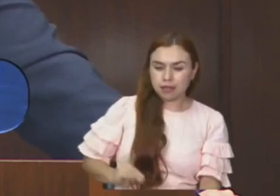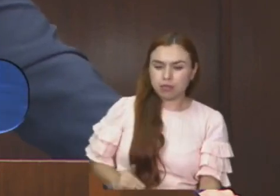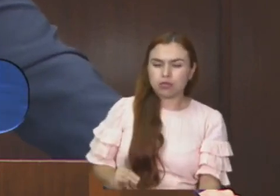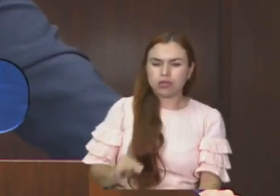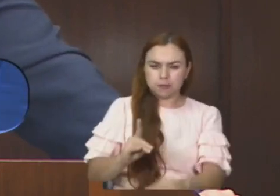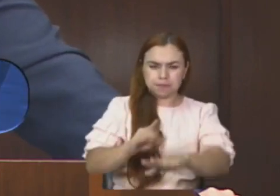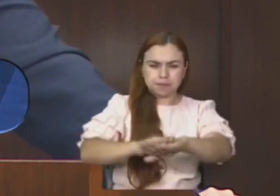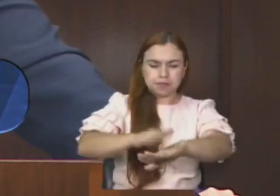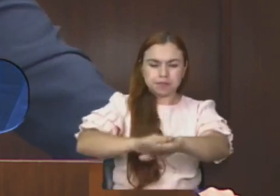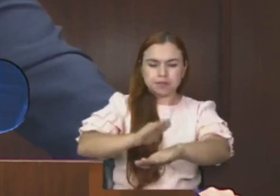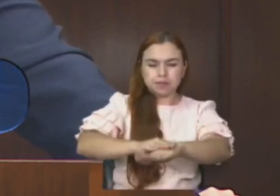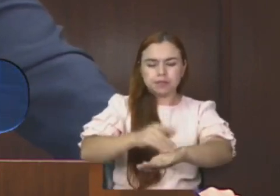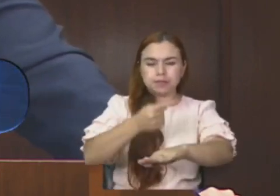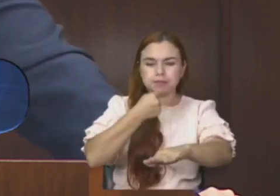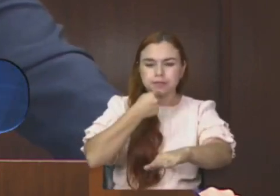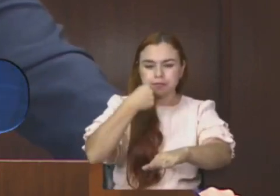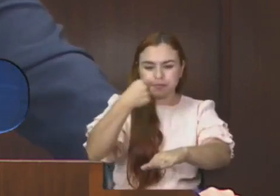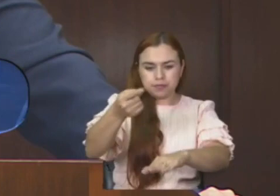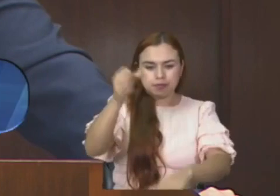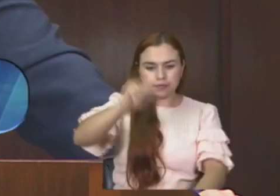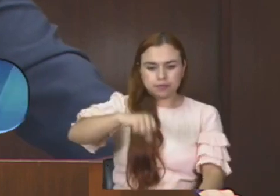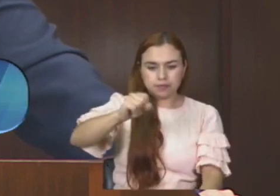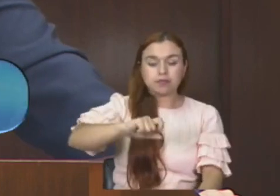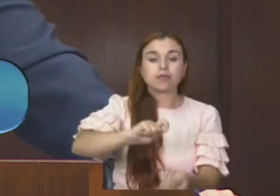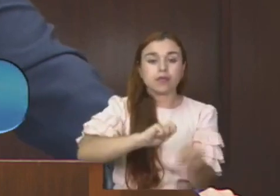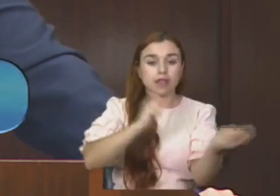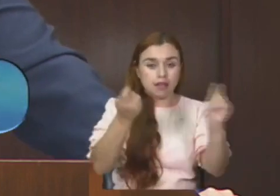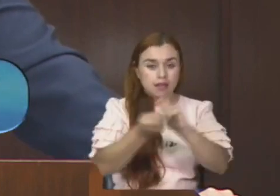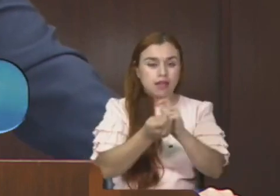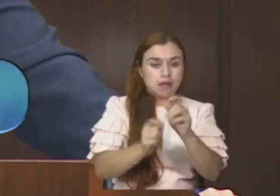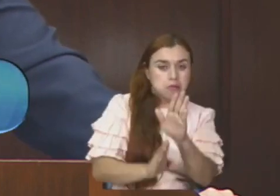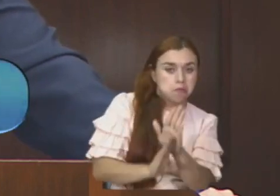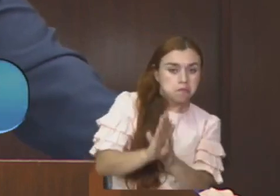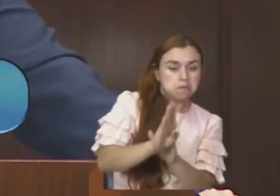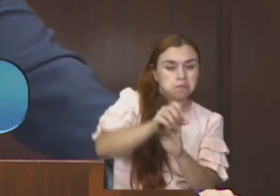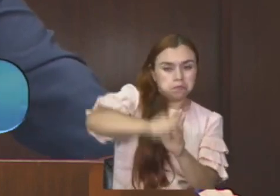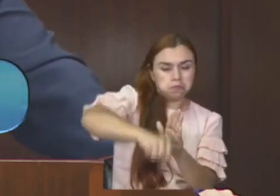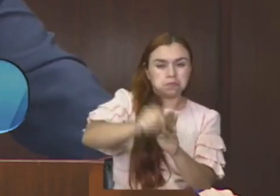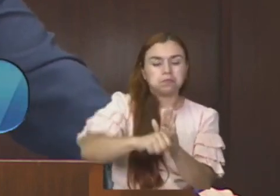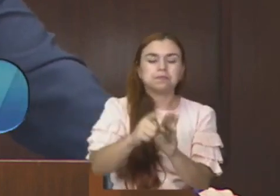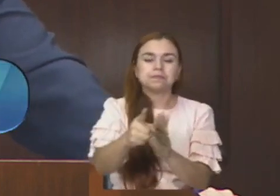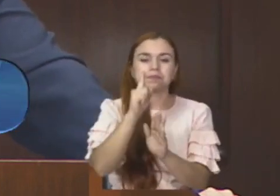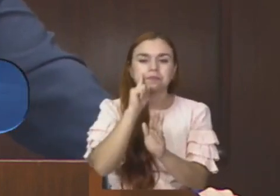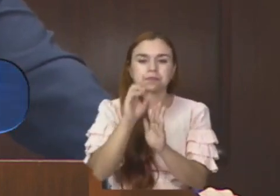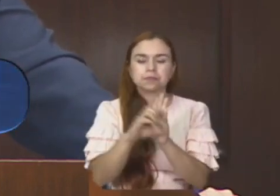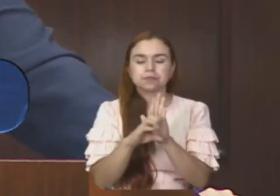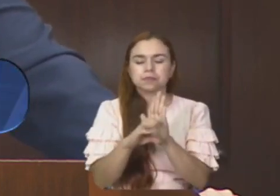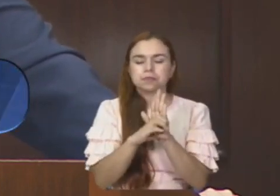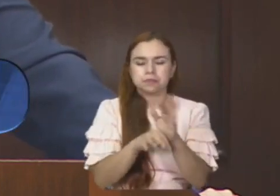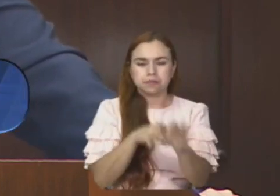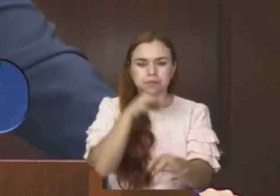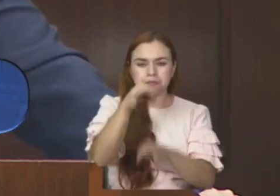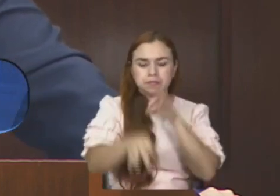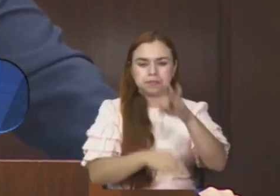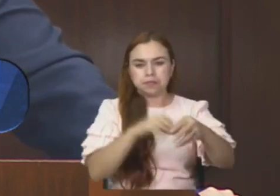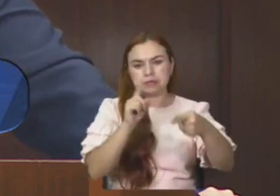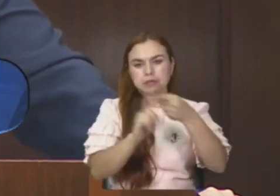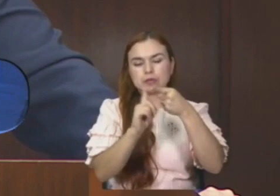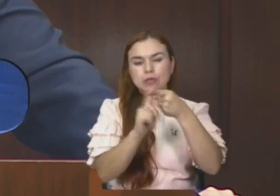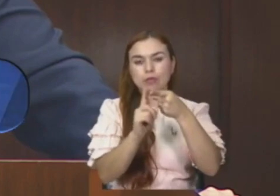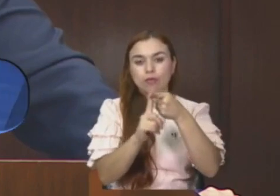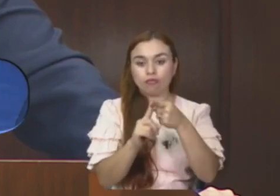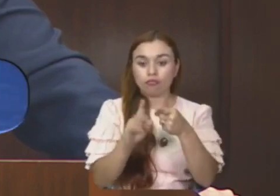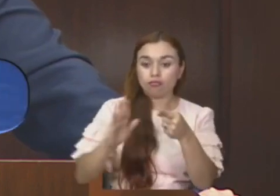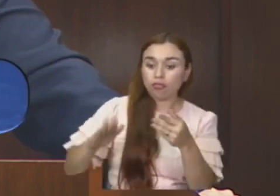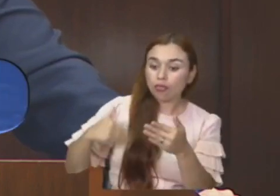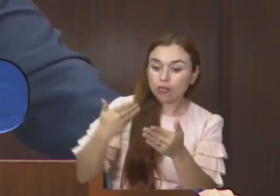importante mencionar que evidentemente han habido algunos avances. En ese sentido, número uno, a la fecha no